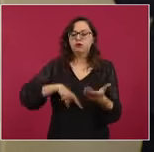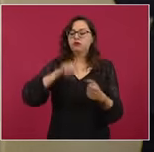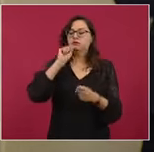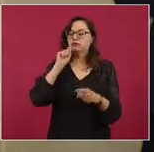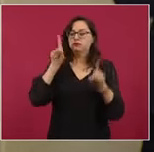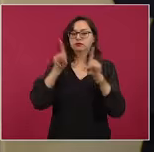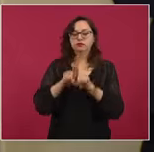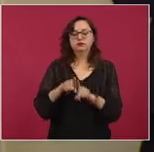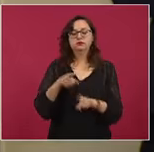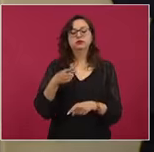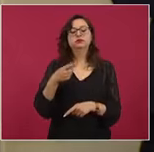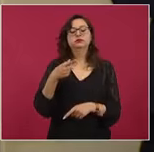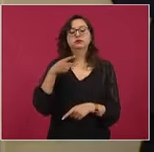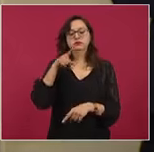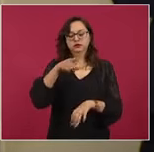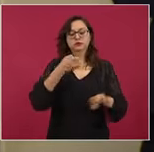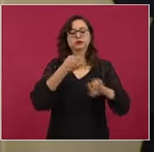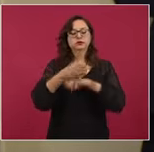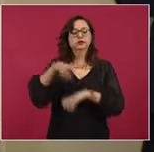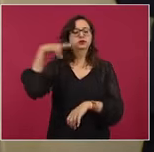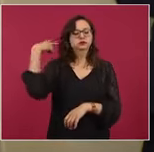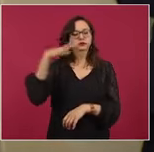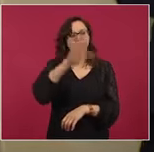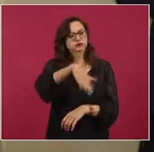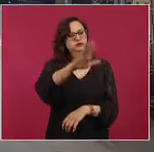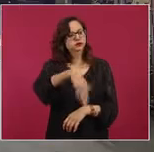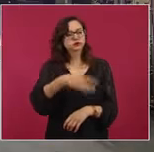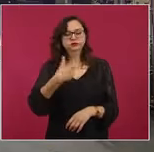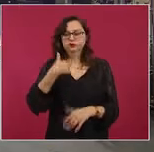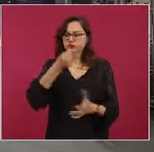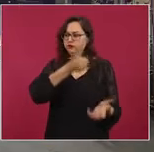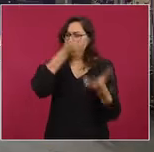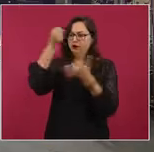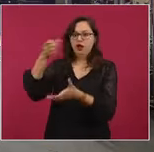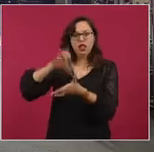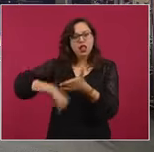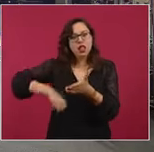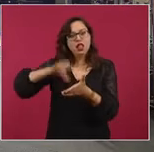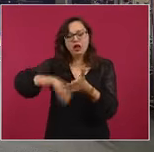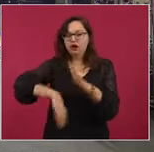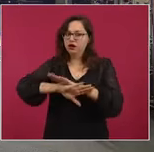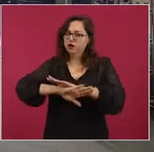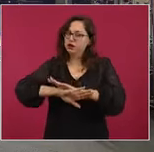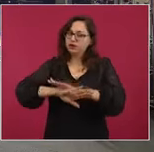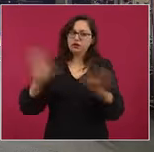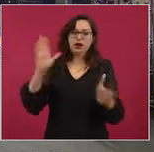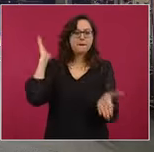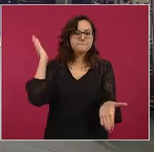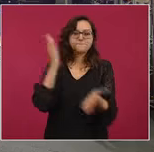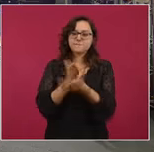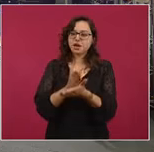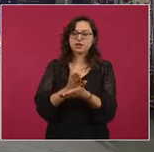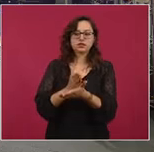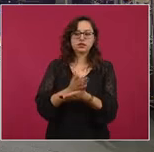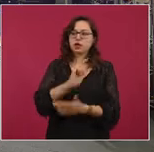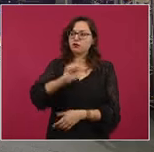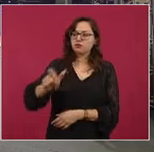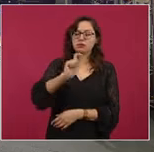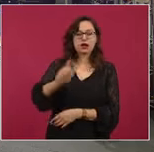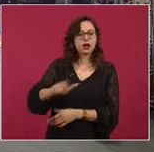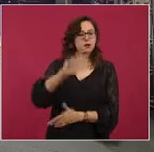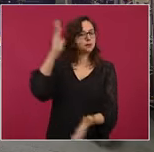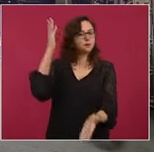de Finanzas del Estado la cancelación del descuento de sus participaciones a favor de un